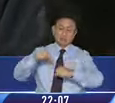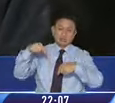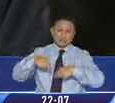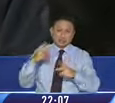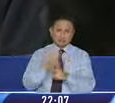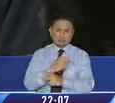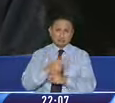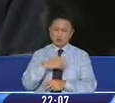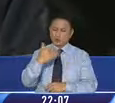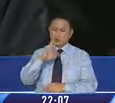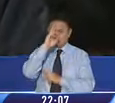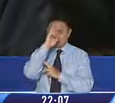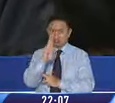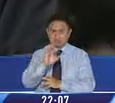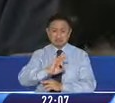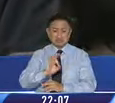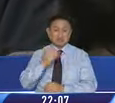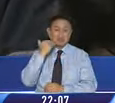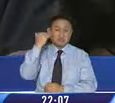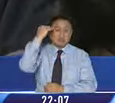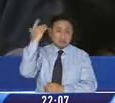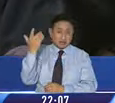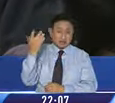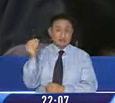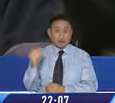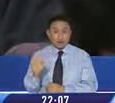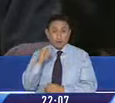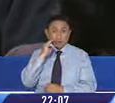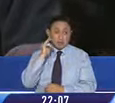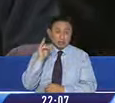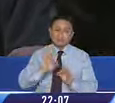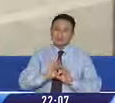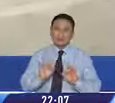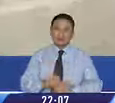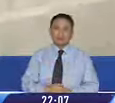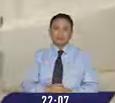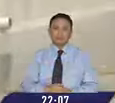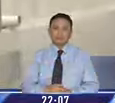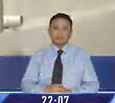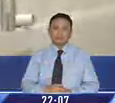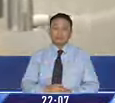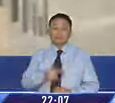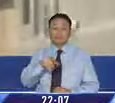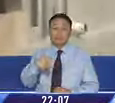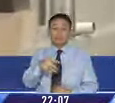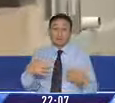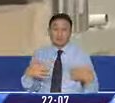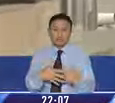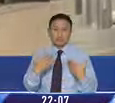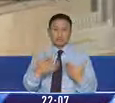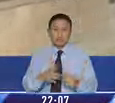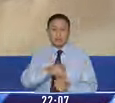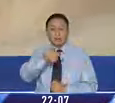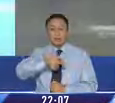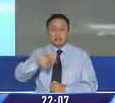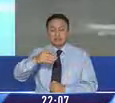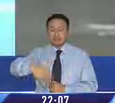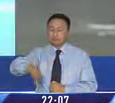está terrible. No respetan nada, ni a adultos mayores, ni a niños, ni a nadie. Aterrados, pero también cansados, los